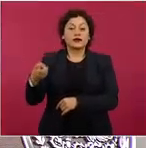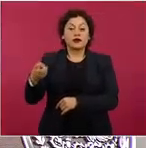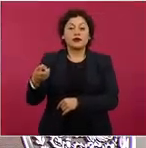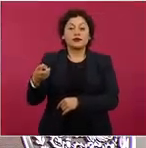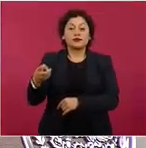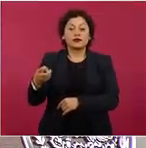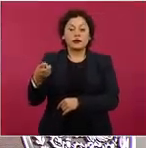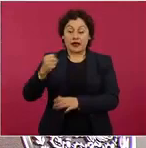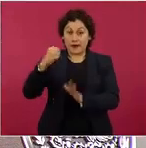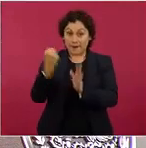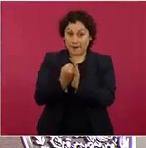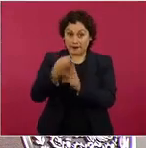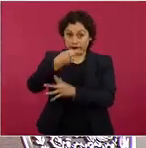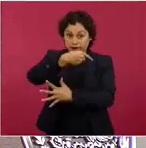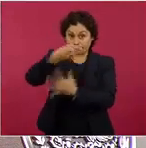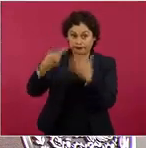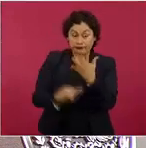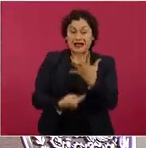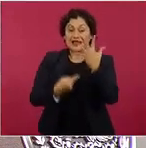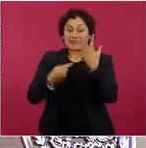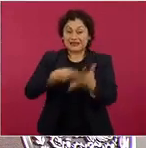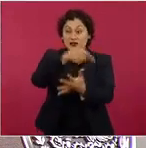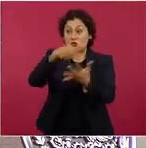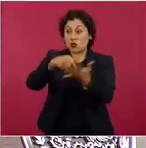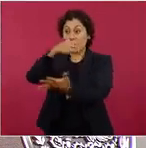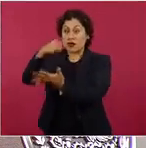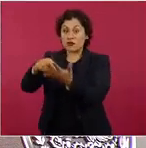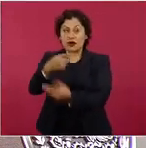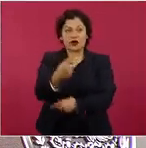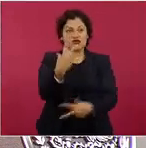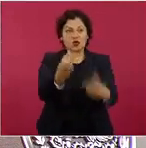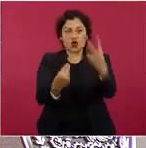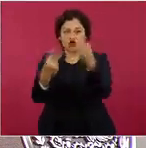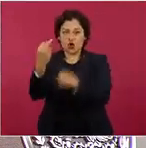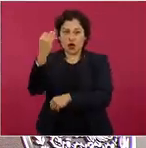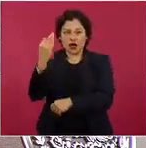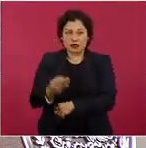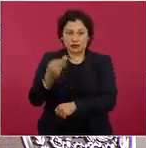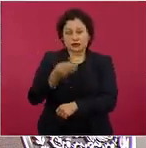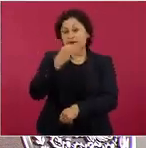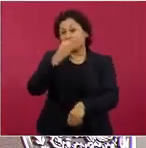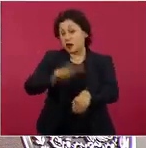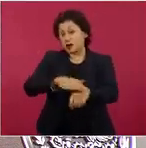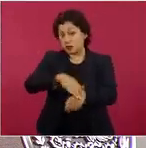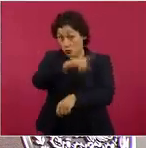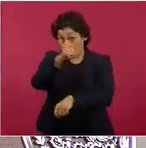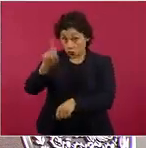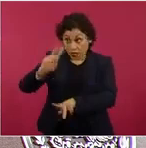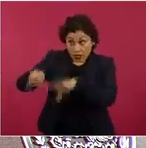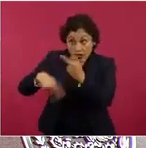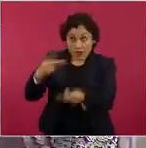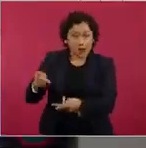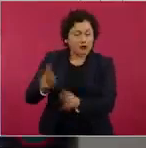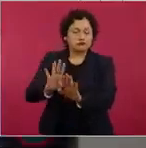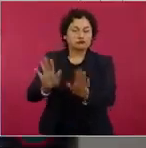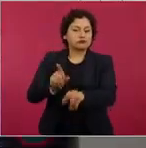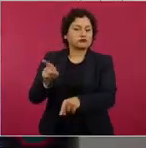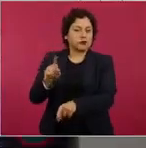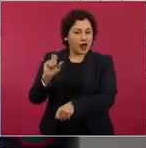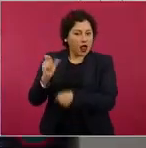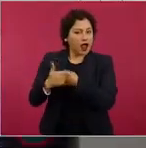474, para que estas 5 gasolineras, quienes viven en esos municipios, las eviten, porque están escondiendo